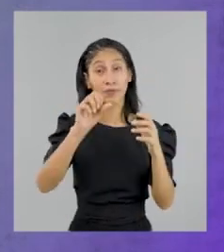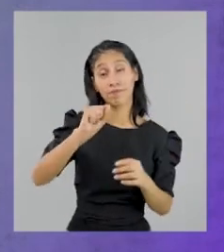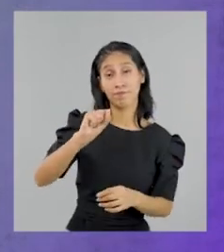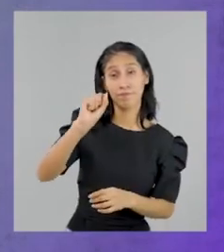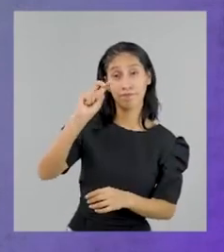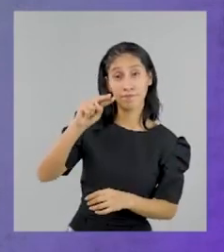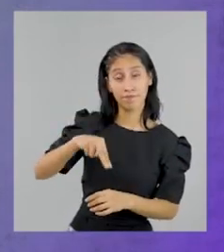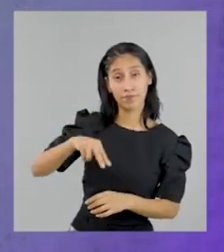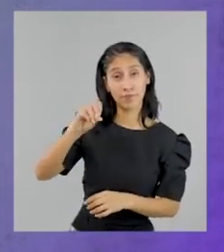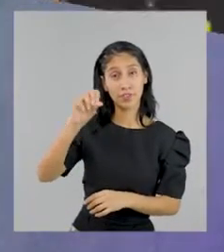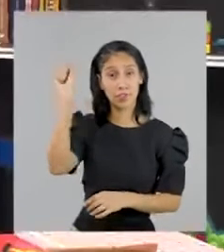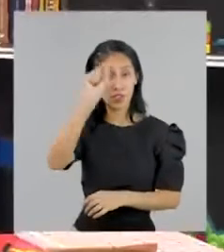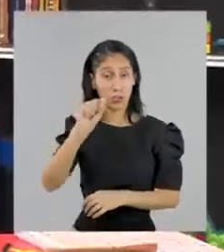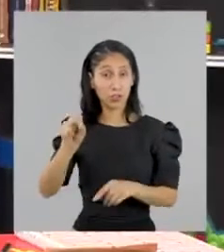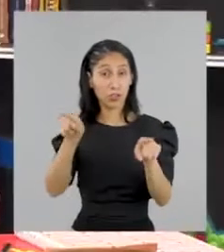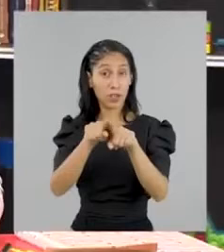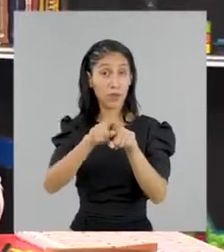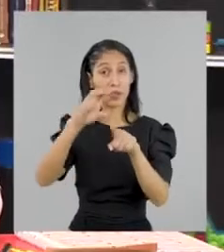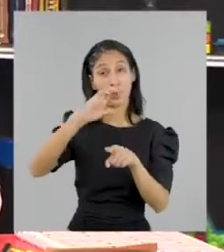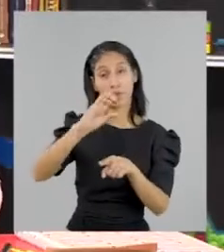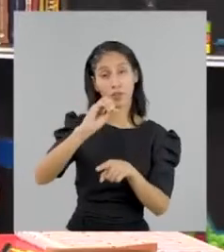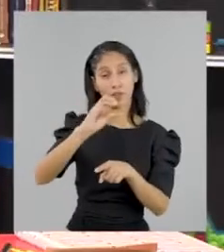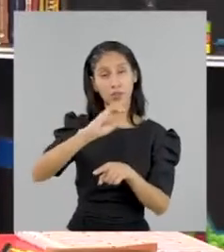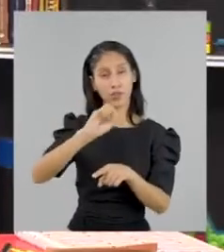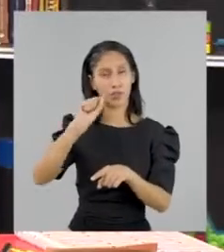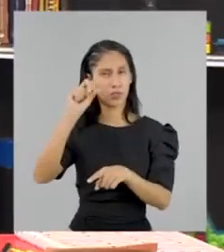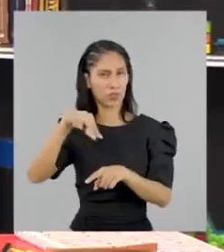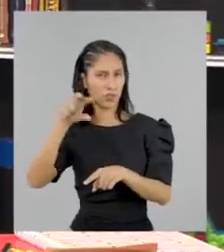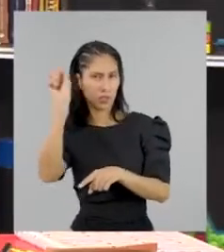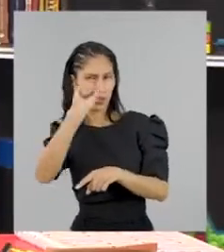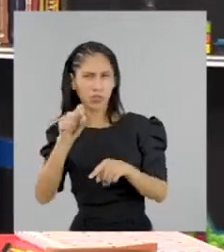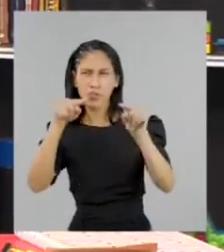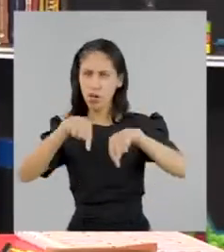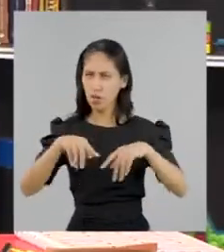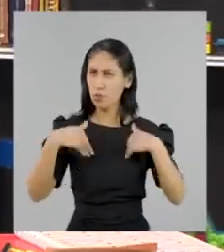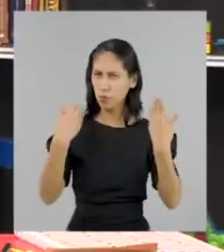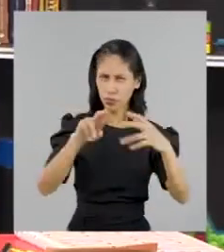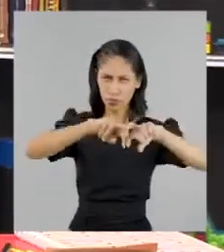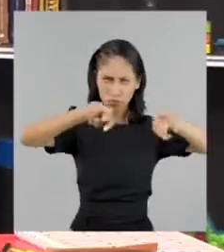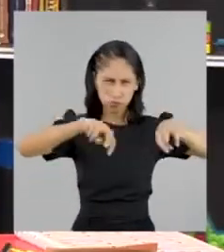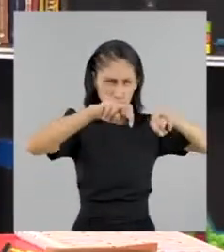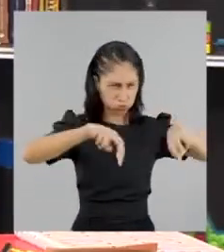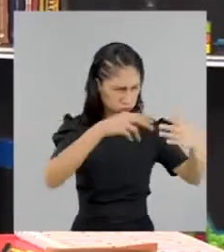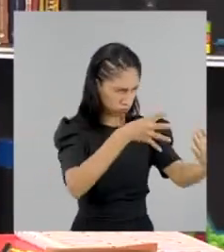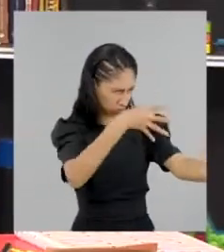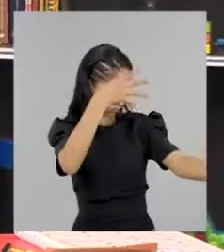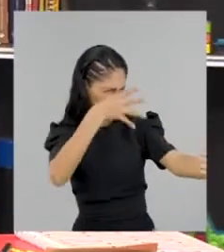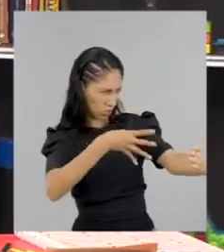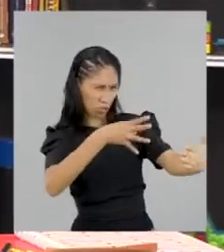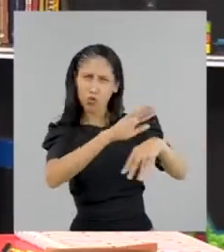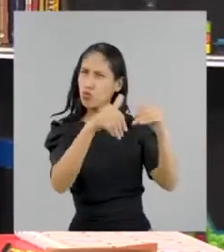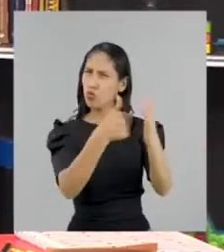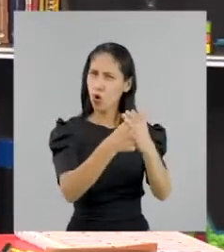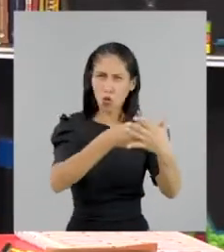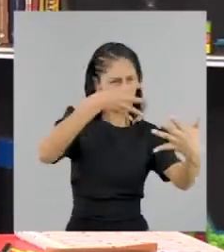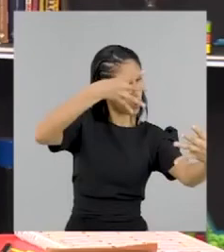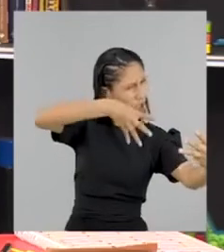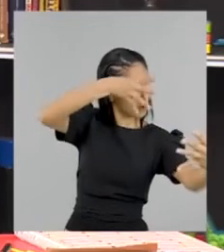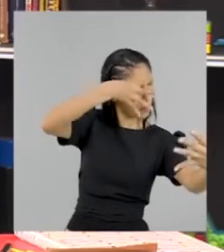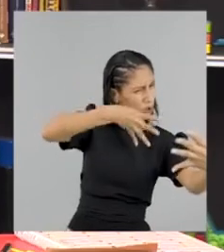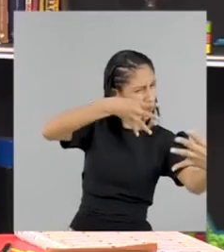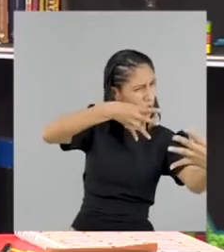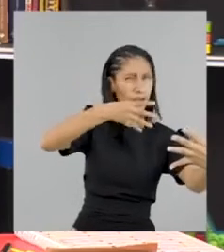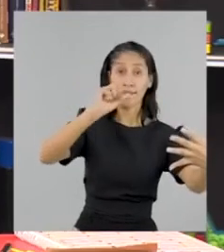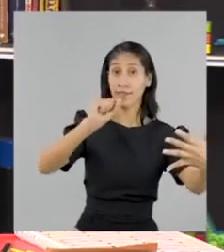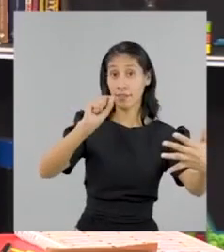de senos y cosenos. A continuación, vamos a profundizar en las funciones trigonométricas de seno y coseno por